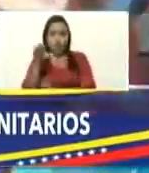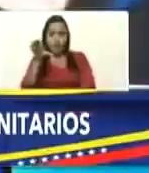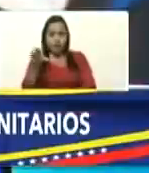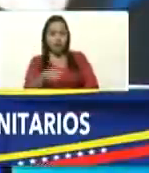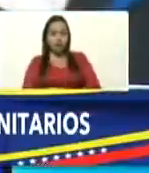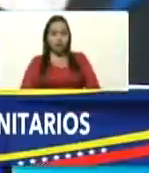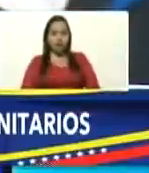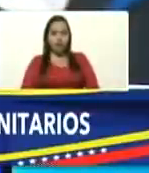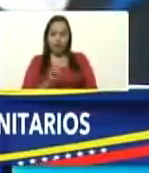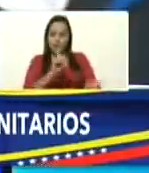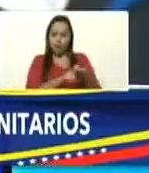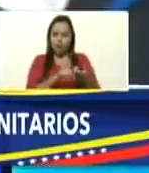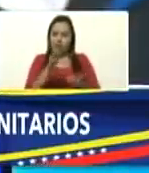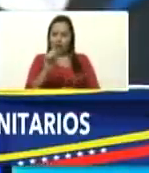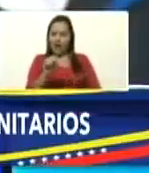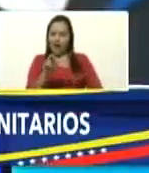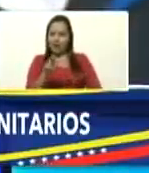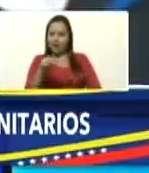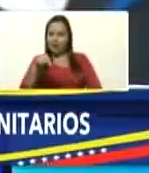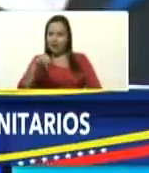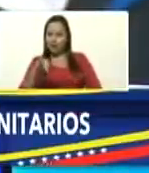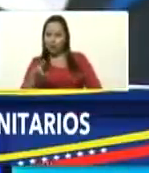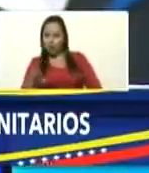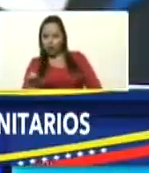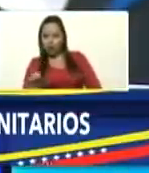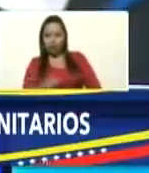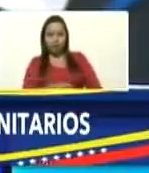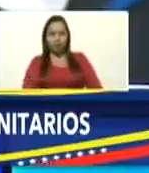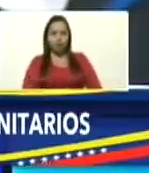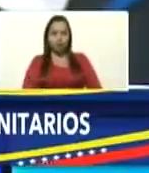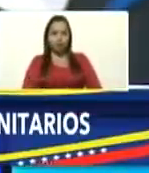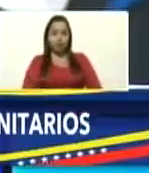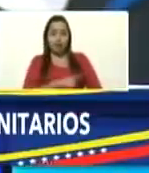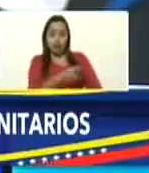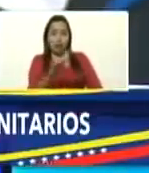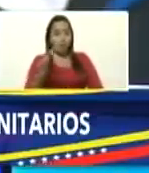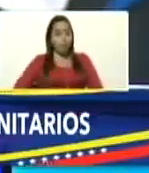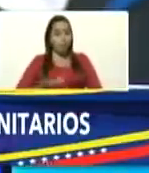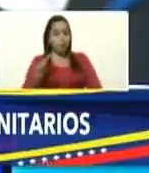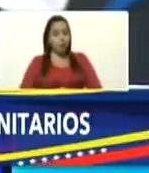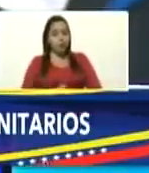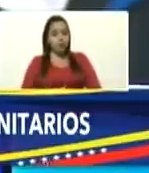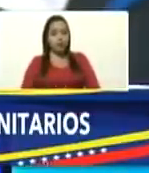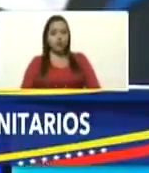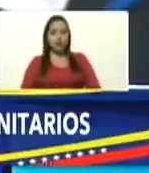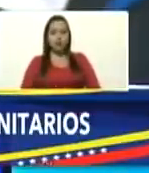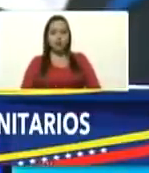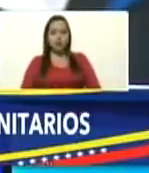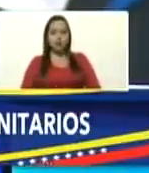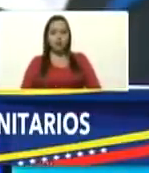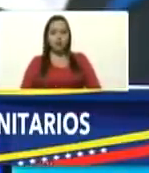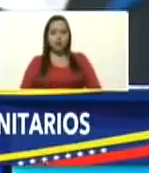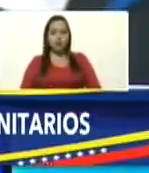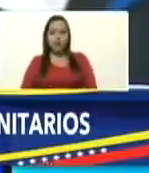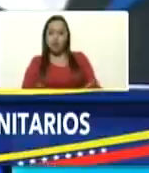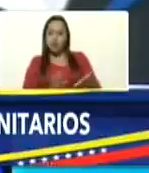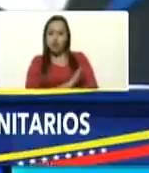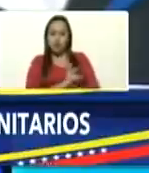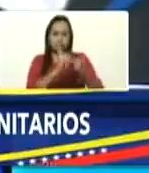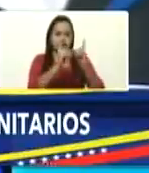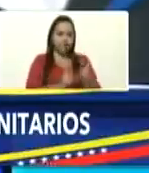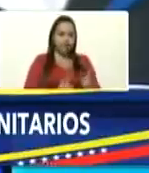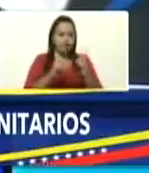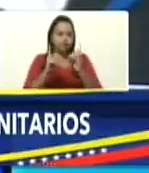Marita. Así que bueno, muy importante en el marco de las definiciones